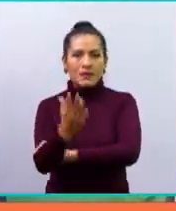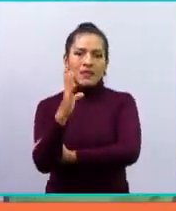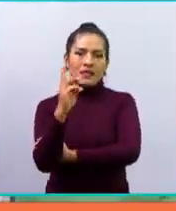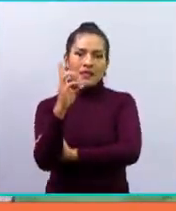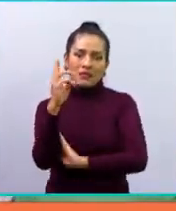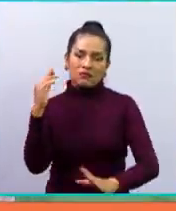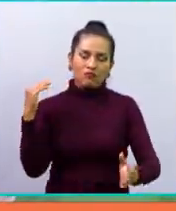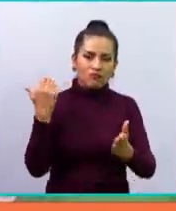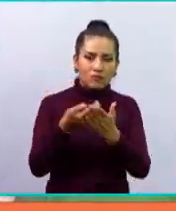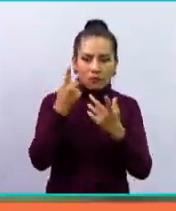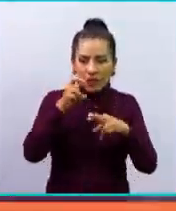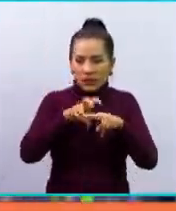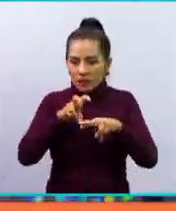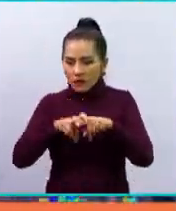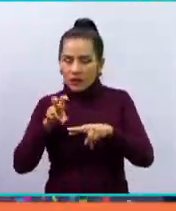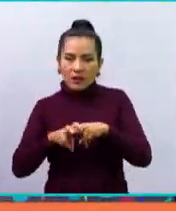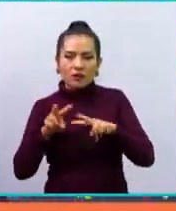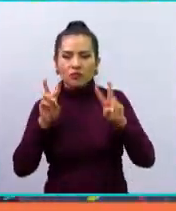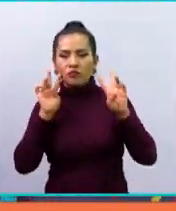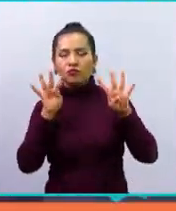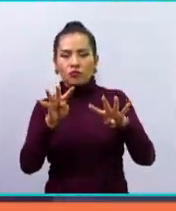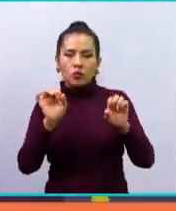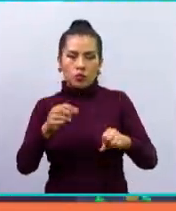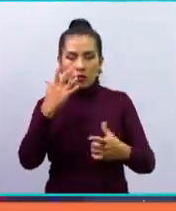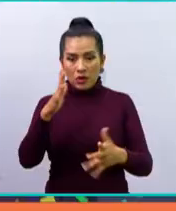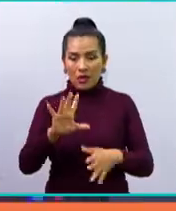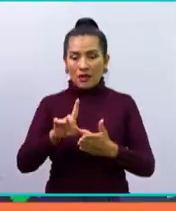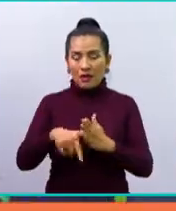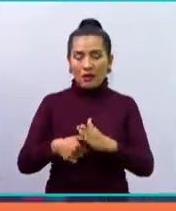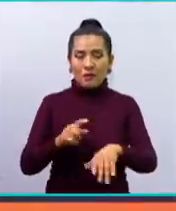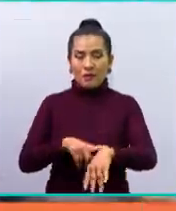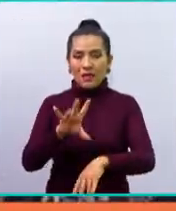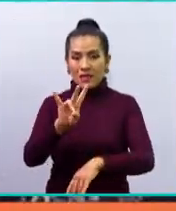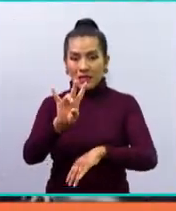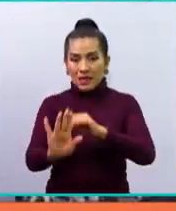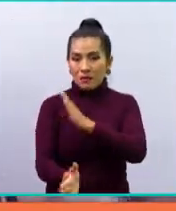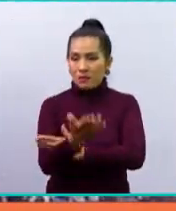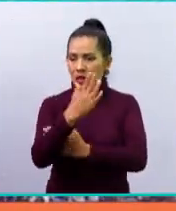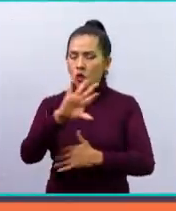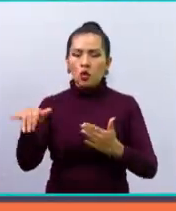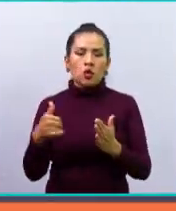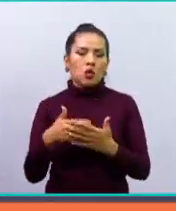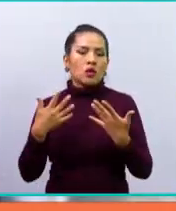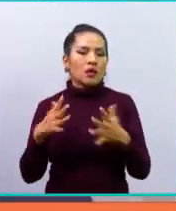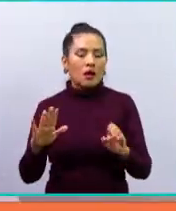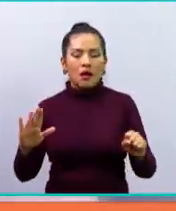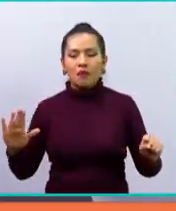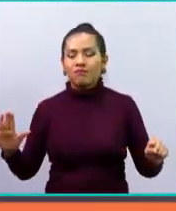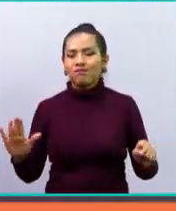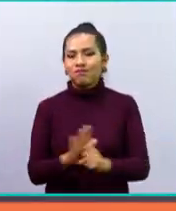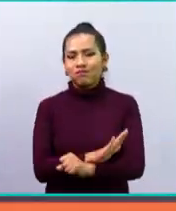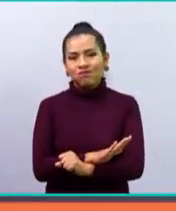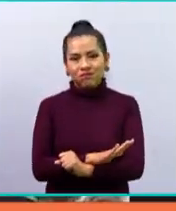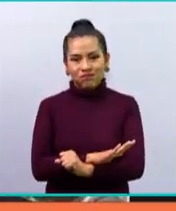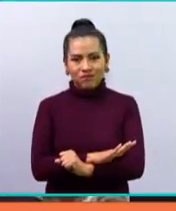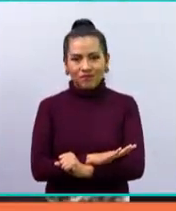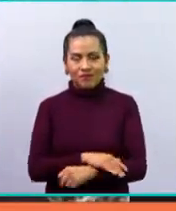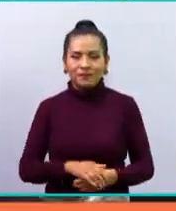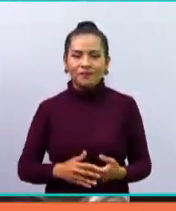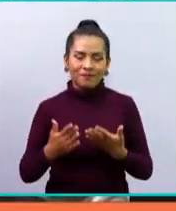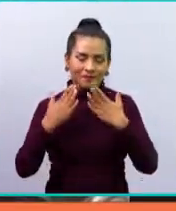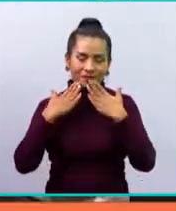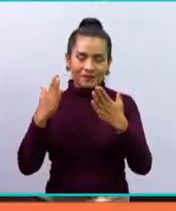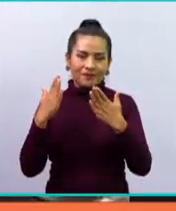mañana ya para reservar su espacio, porque a las 7 de la mañana prácticamente ya está todo repleto, ya está lleno, ¿no?